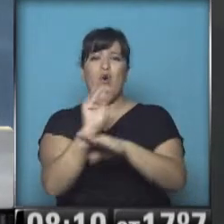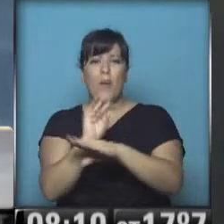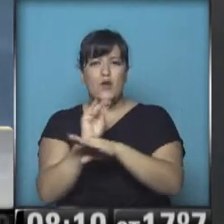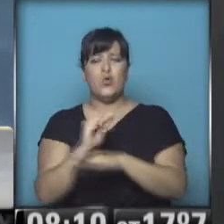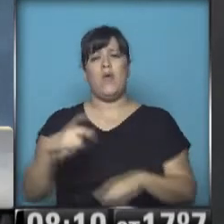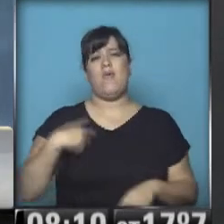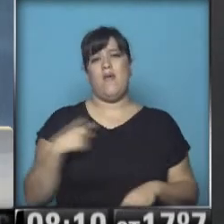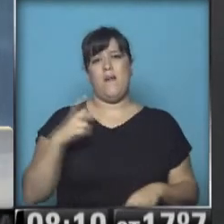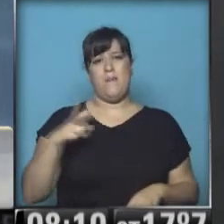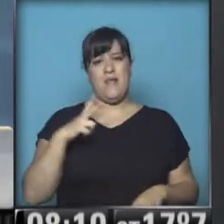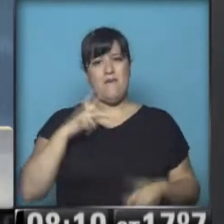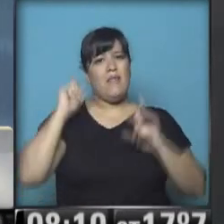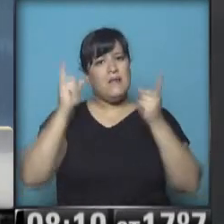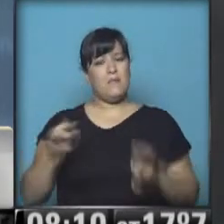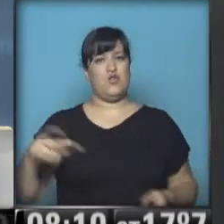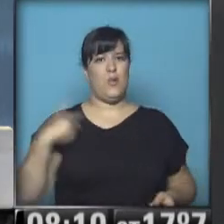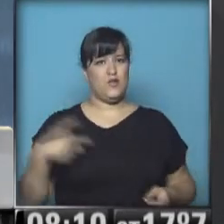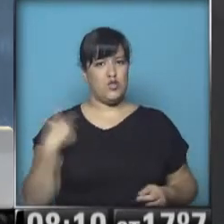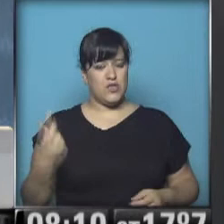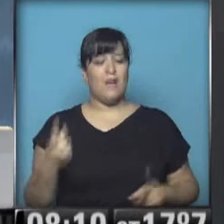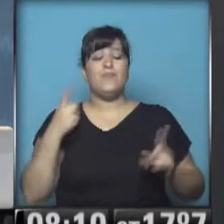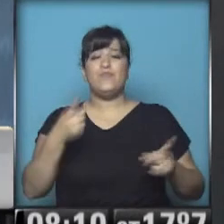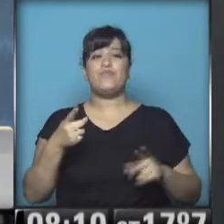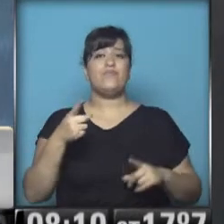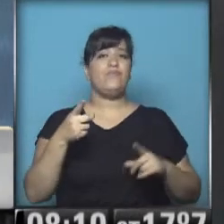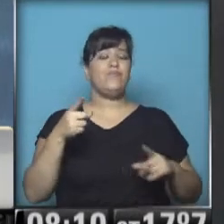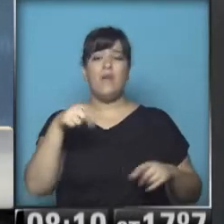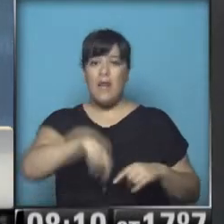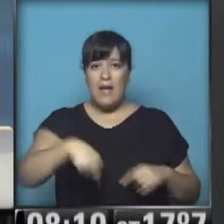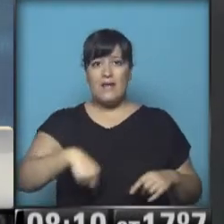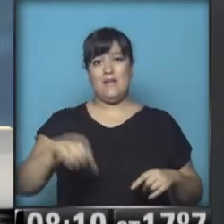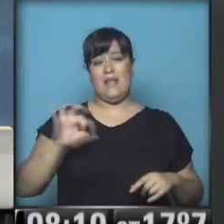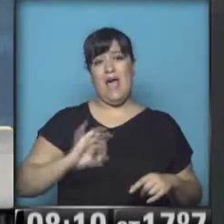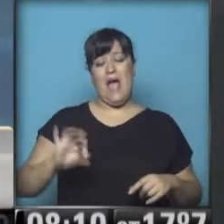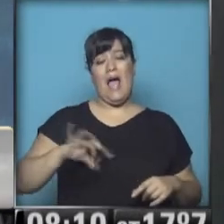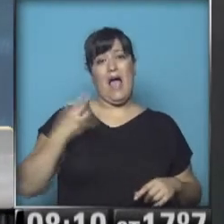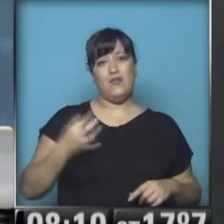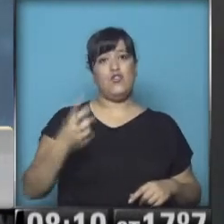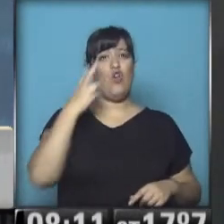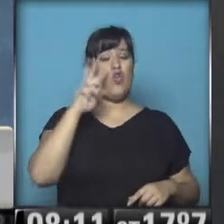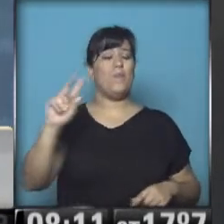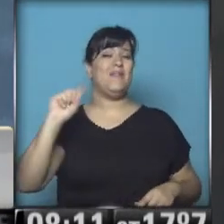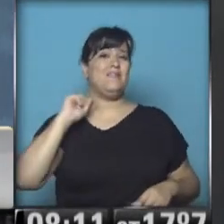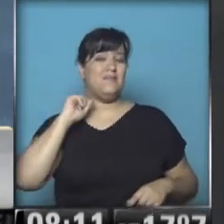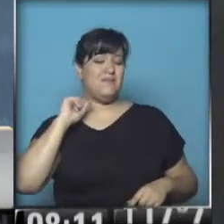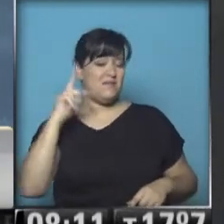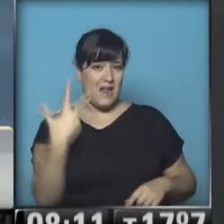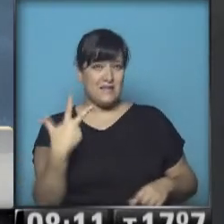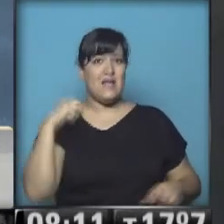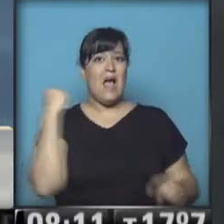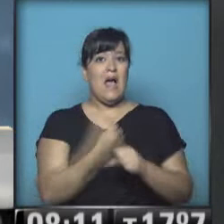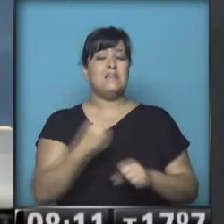medicina prepaga y también de obras sociales la tasa de vih en el año 2003 y 2011 ha sido marcadamente